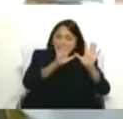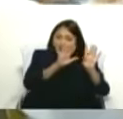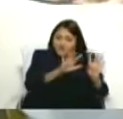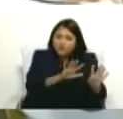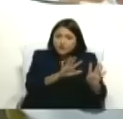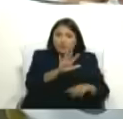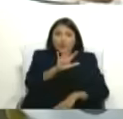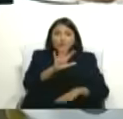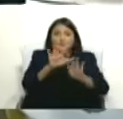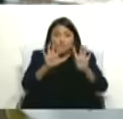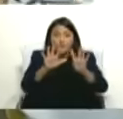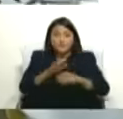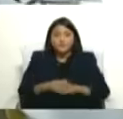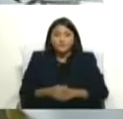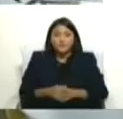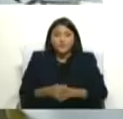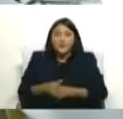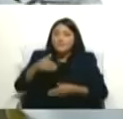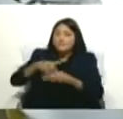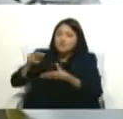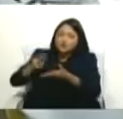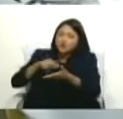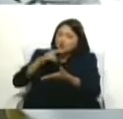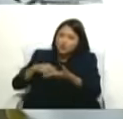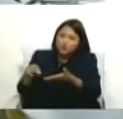959. Votos nulos,